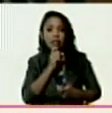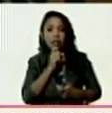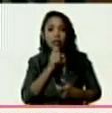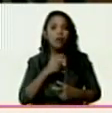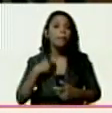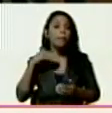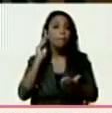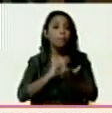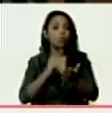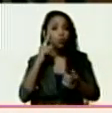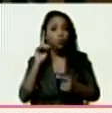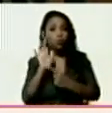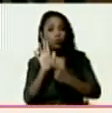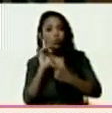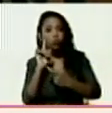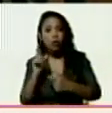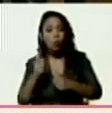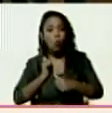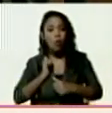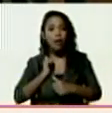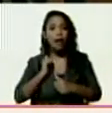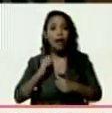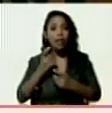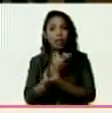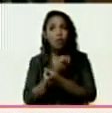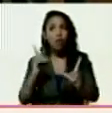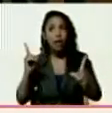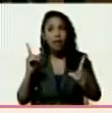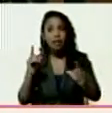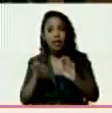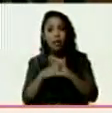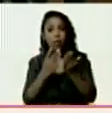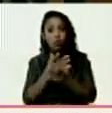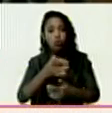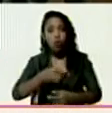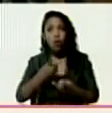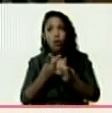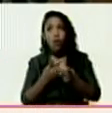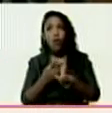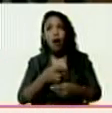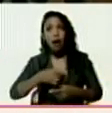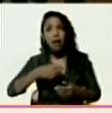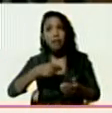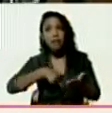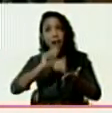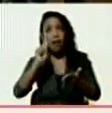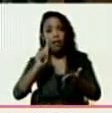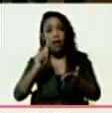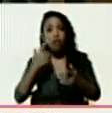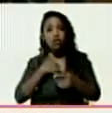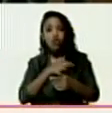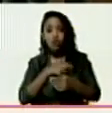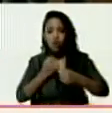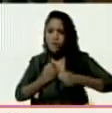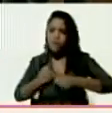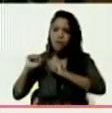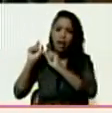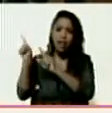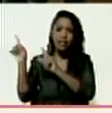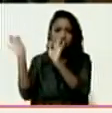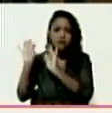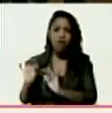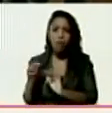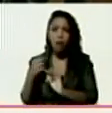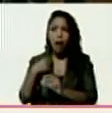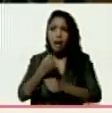disidente, que en cualquier democracia del mundo es válida. De tal manera que nosotros rechazamos esos actos, así como rechazamos